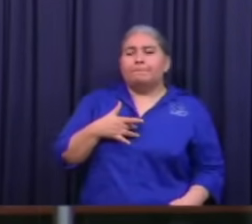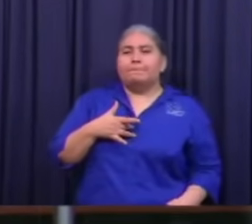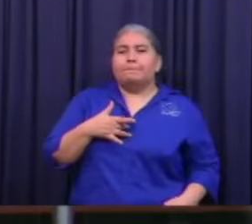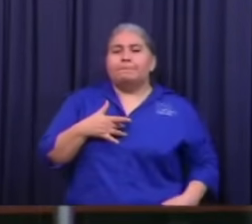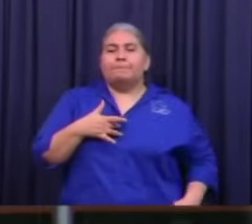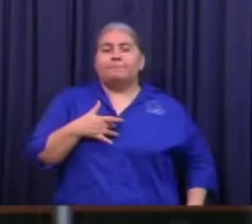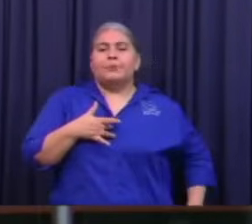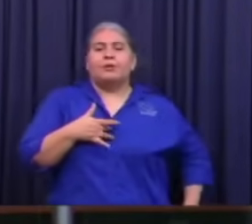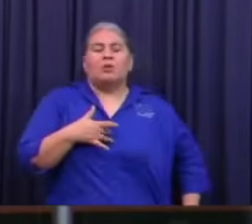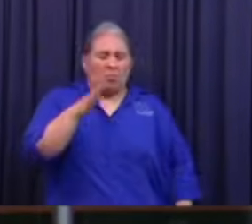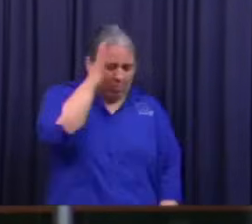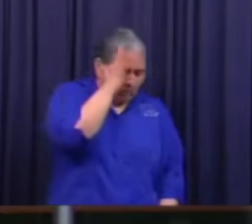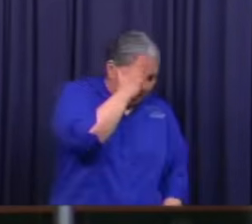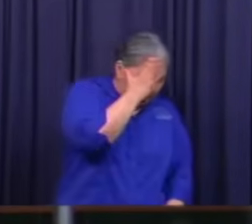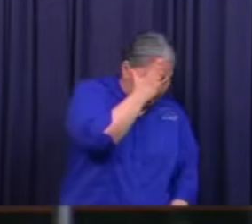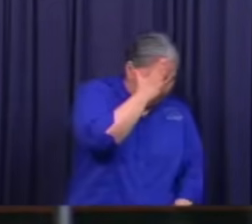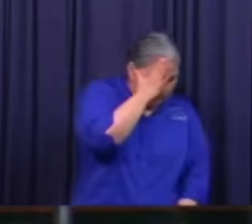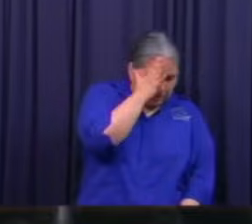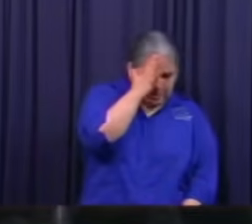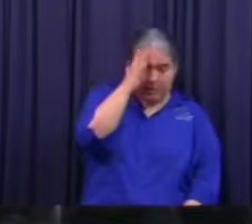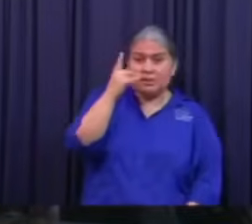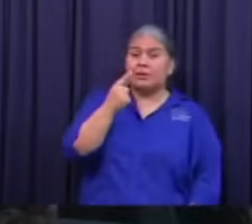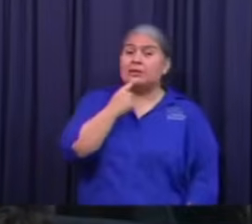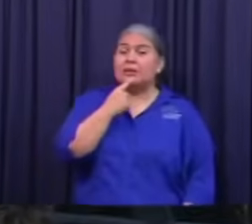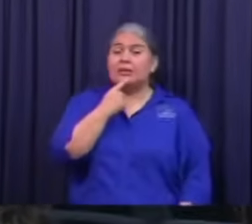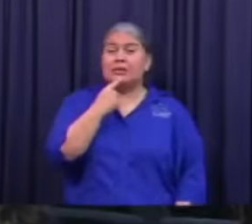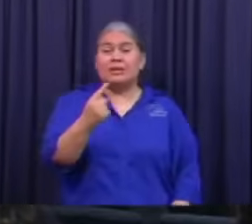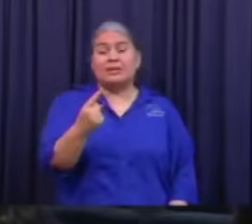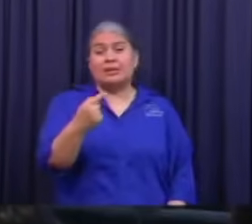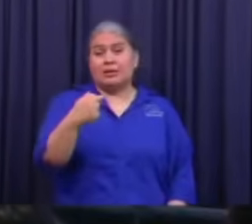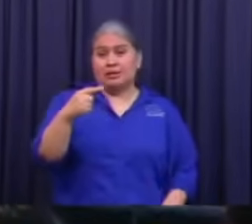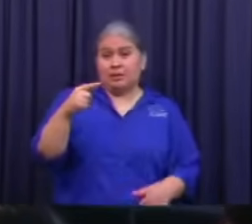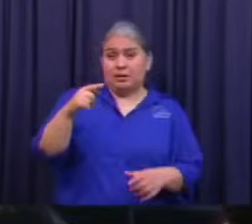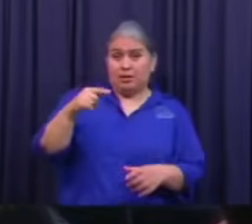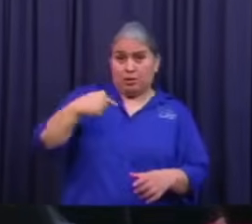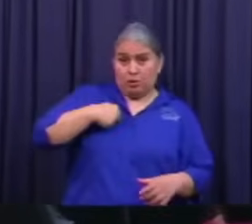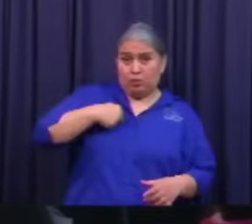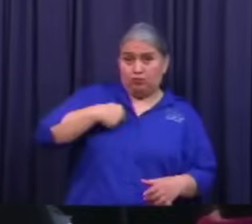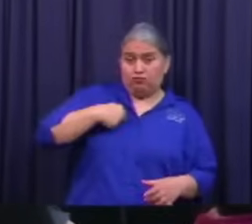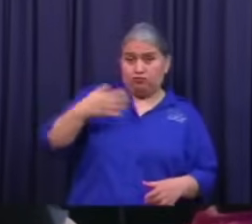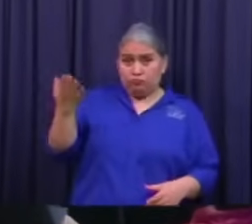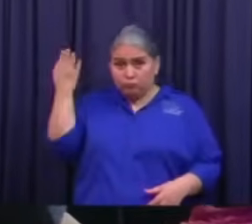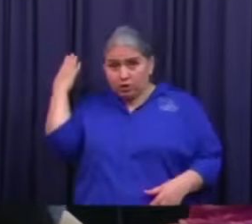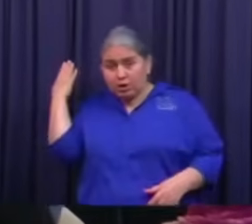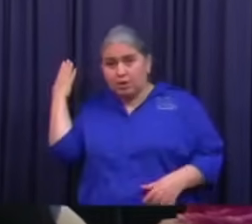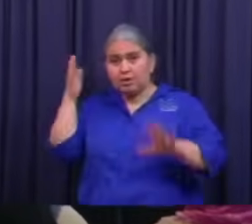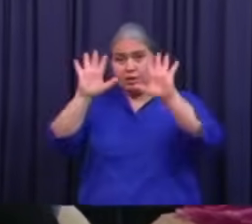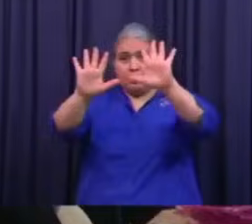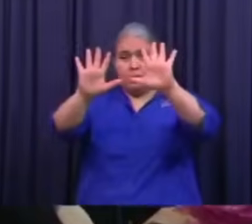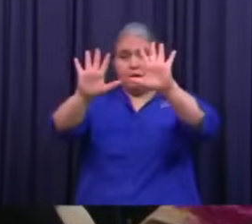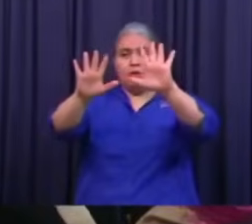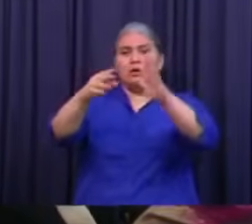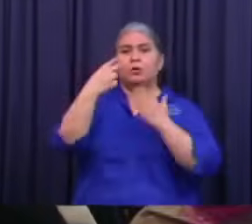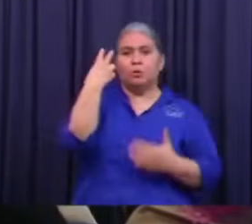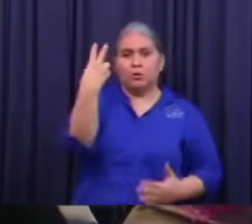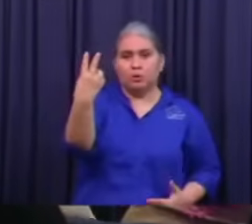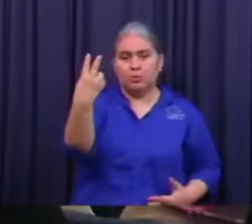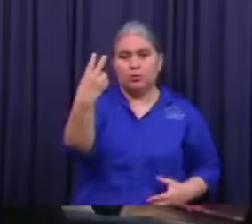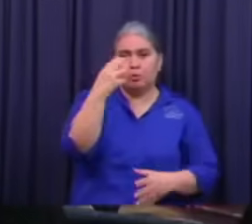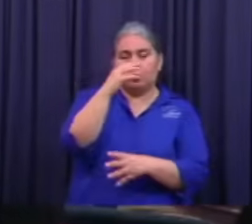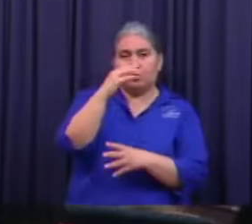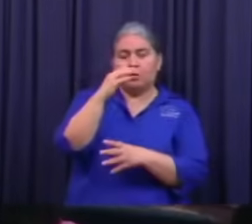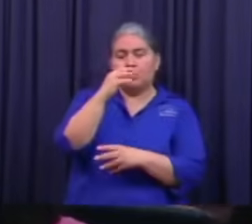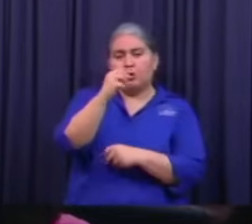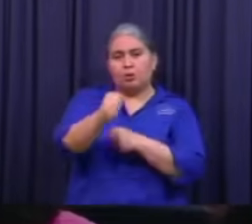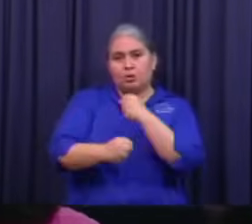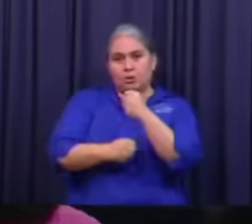colazo al mundo después de los 12 años de edad a el